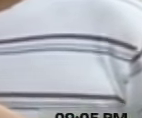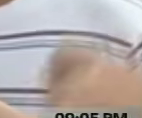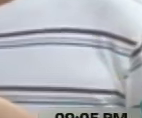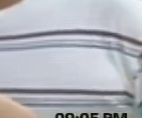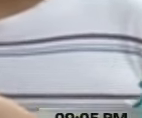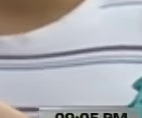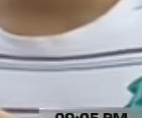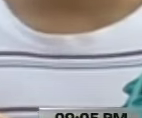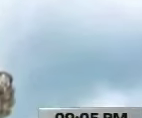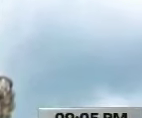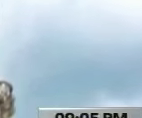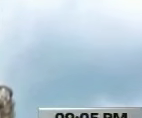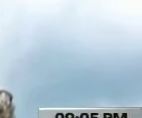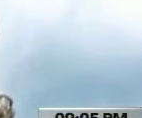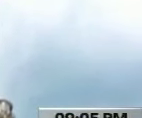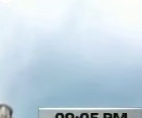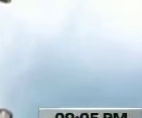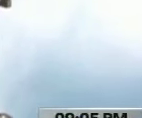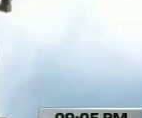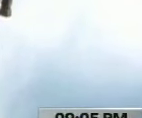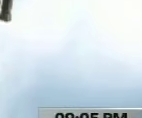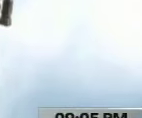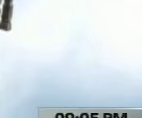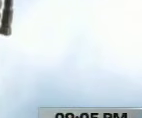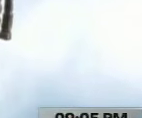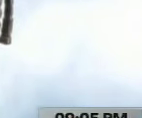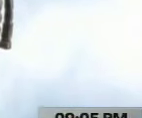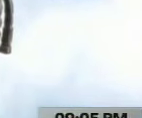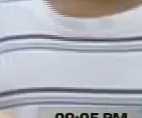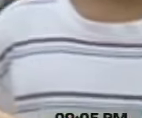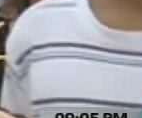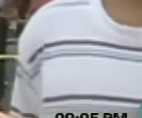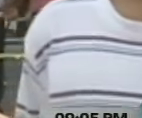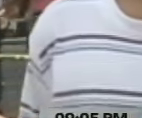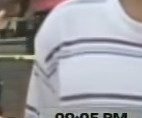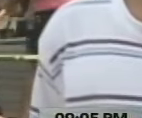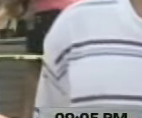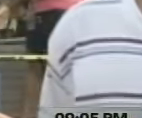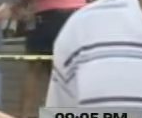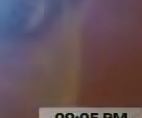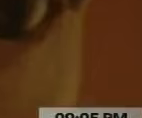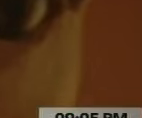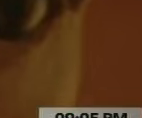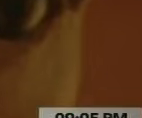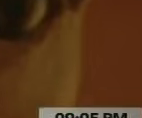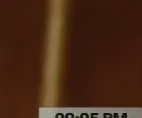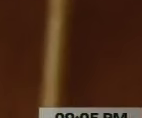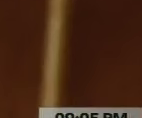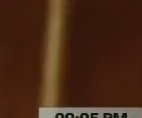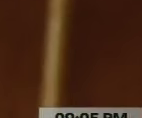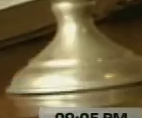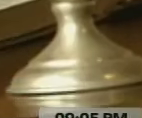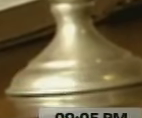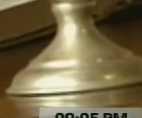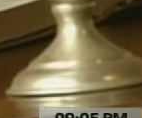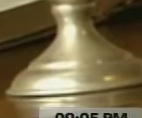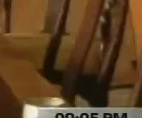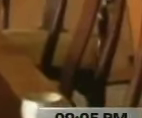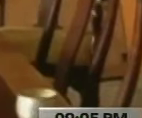Francisco de Miranda me parece que es muy importante porque fue uno de los precursores de nuestra libertad.